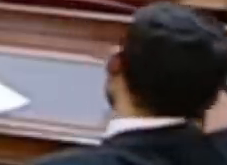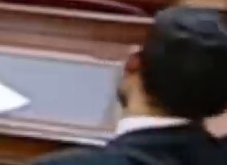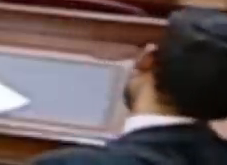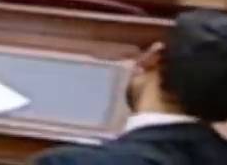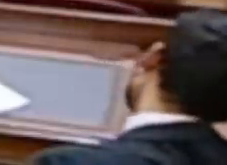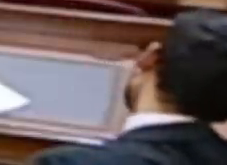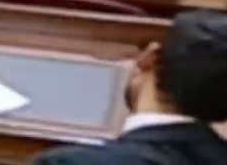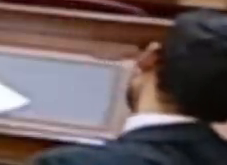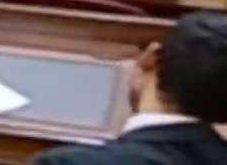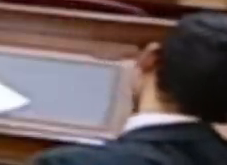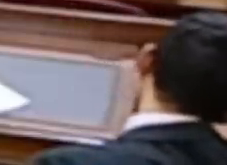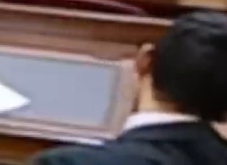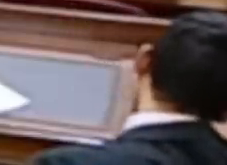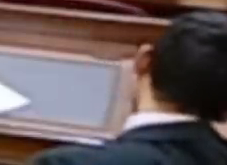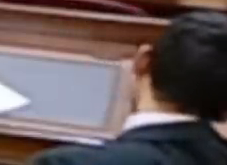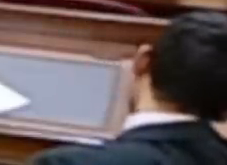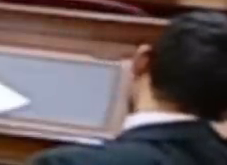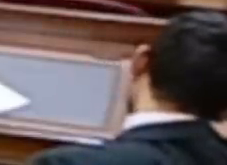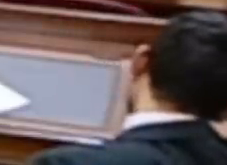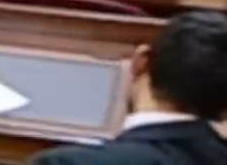ordinaria. Correcto. ¿No es cierto?